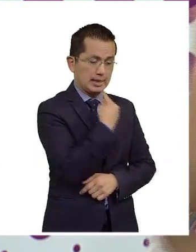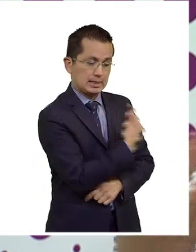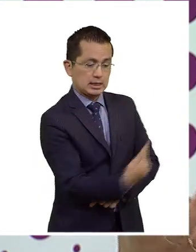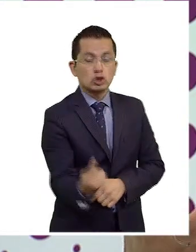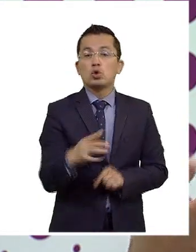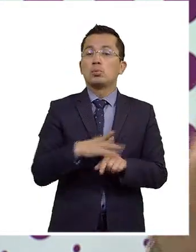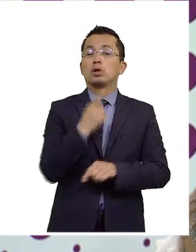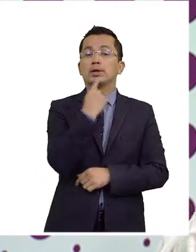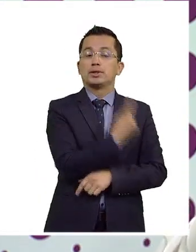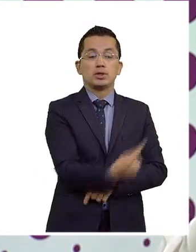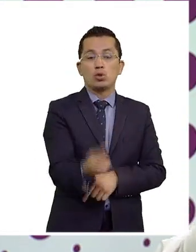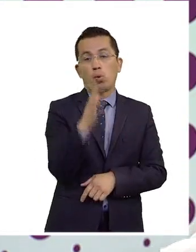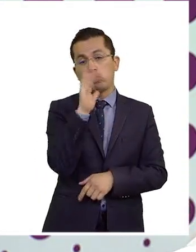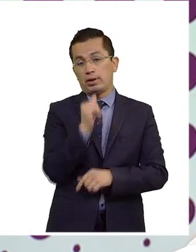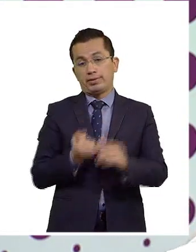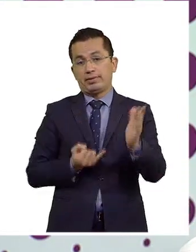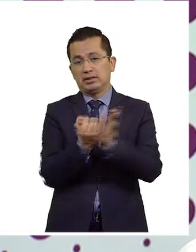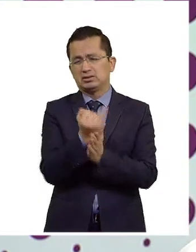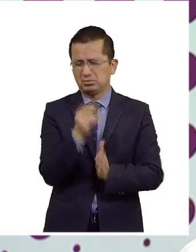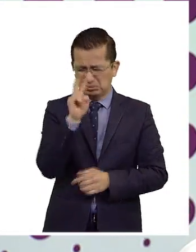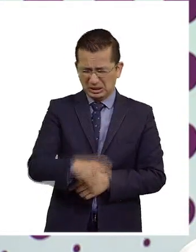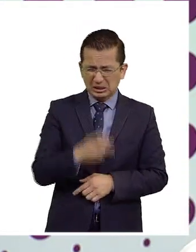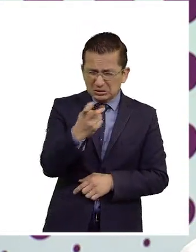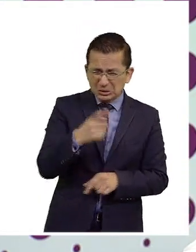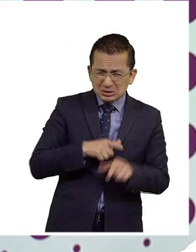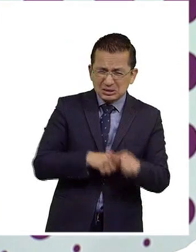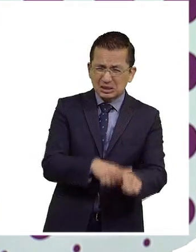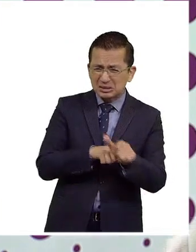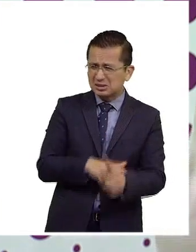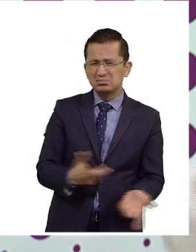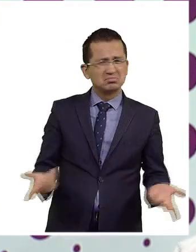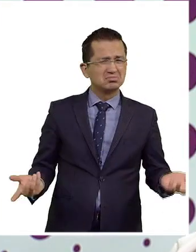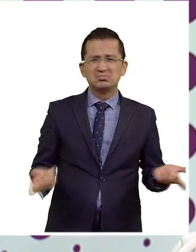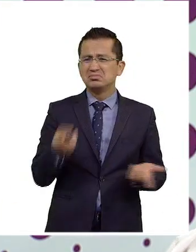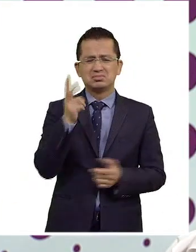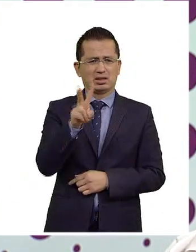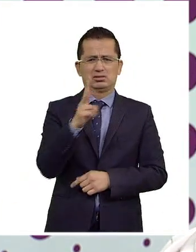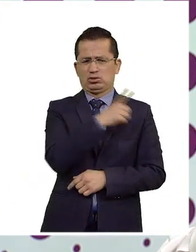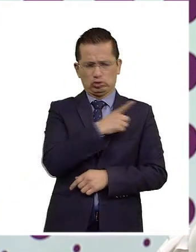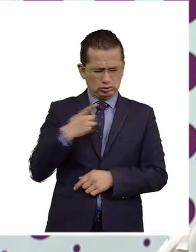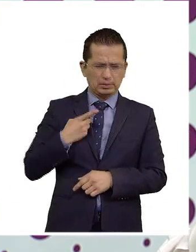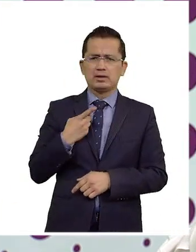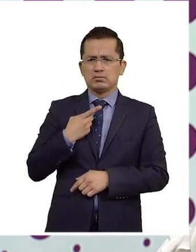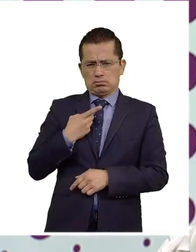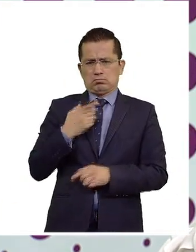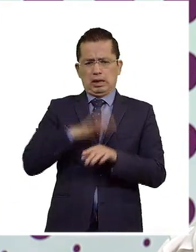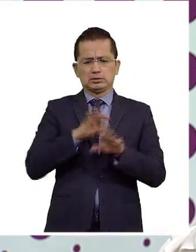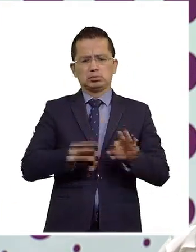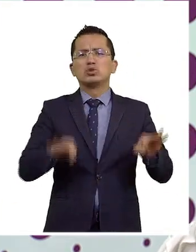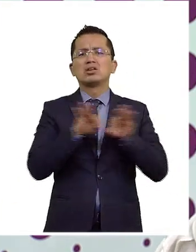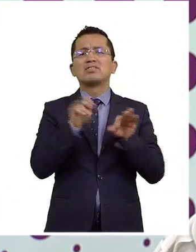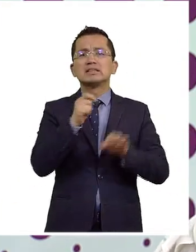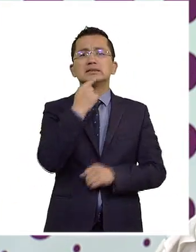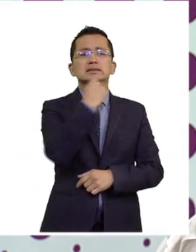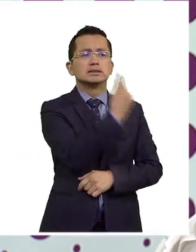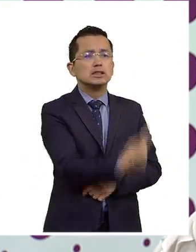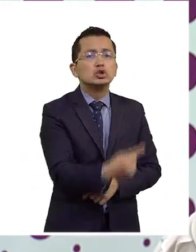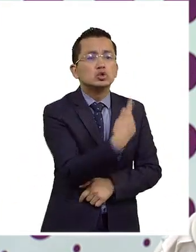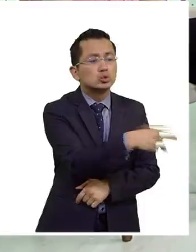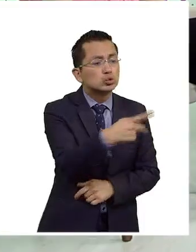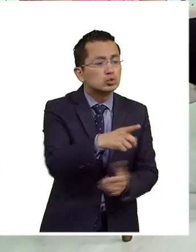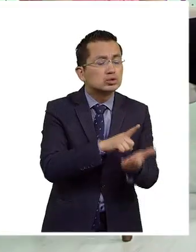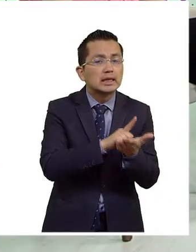decisiones sobre su identidad, pues me parece que se cae sobre su propio peso si nos tomamos en serio los derechos de los niños. Y si